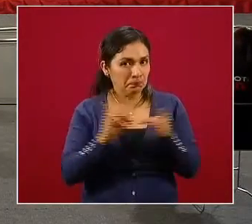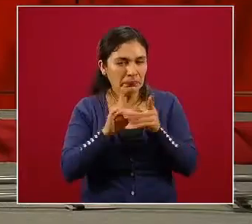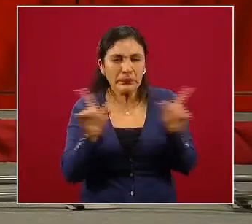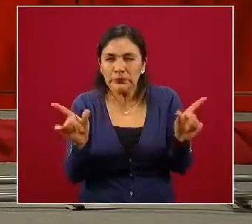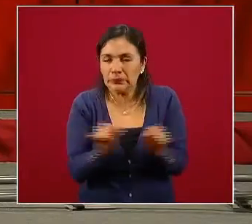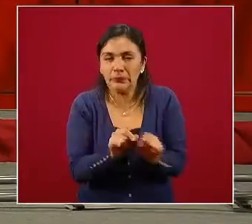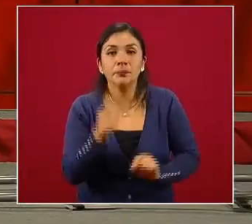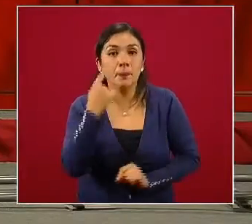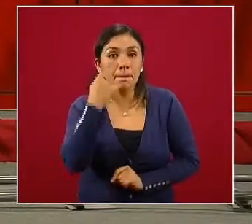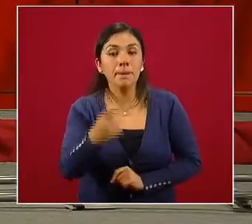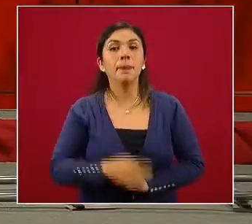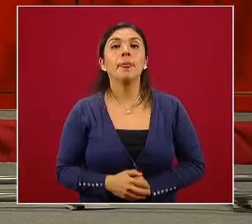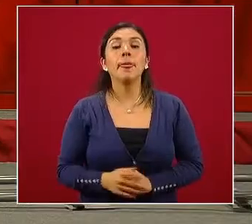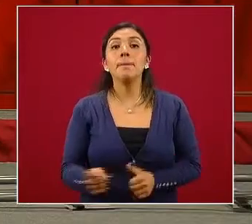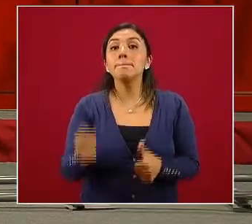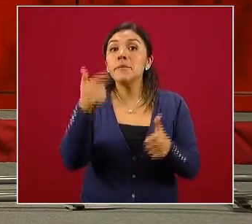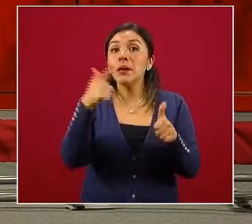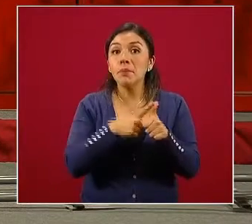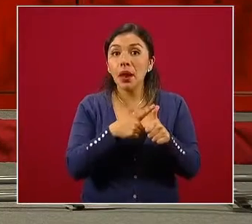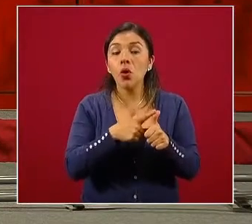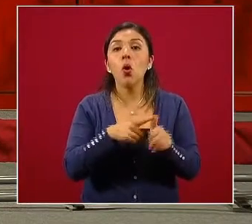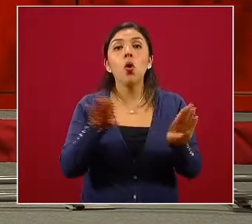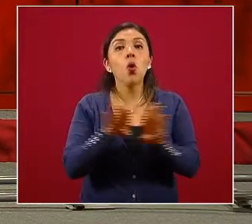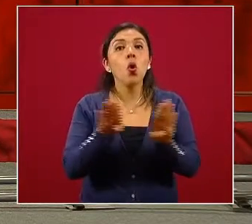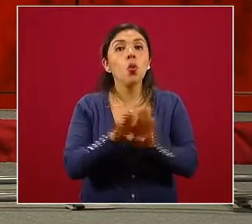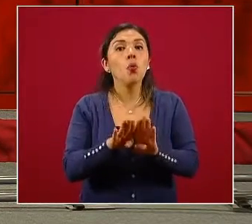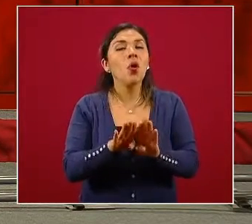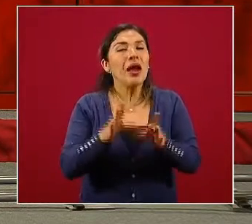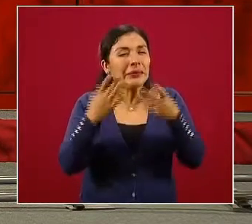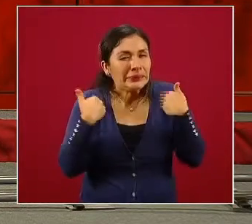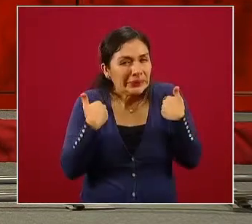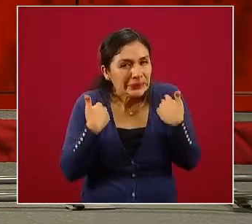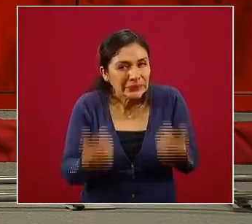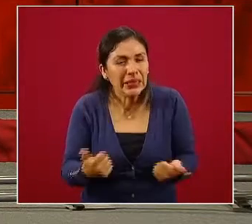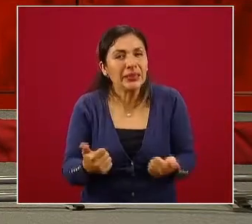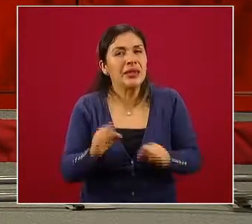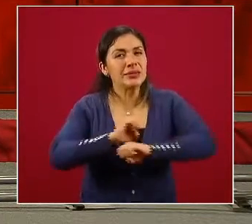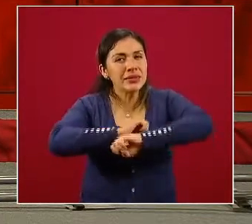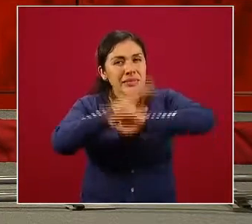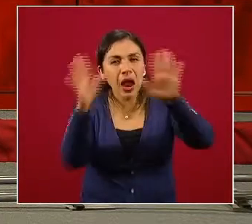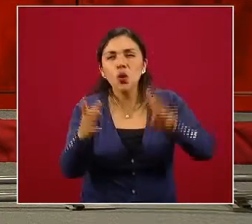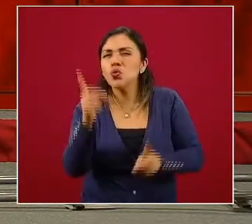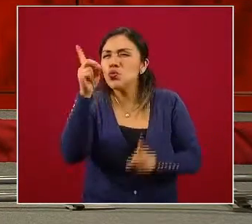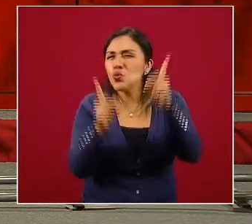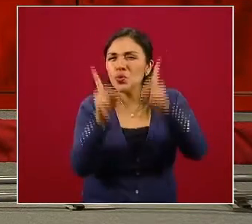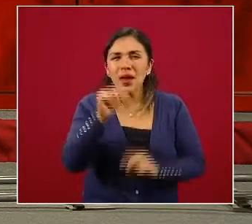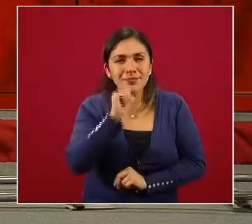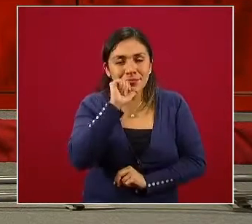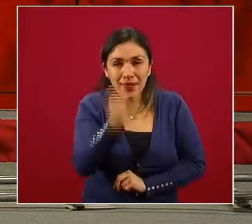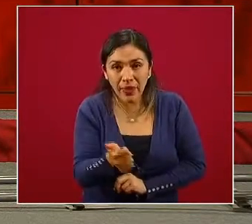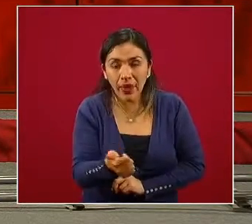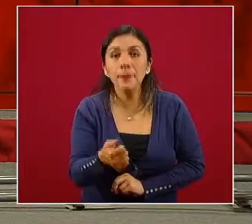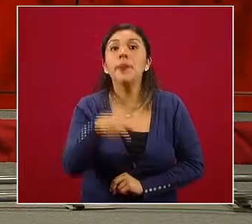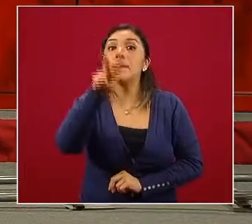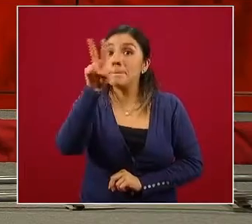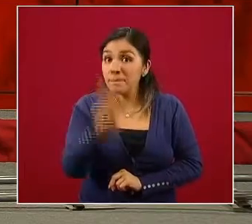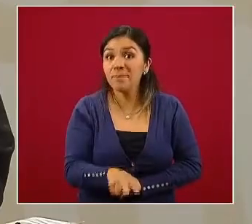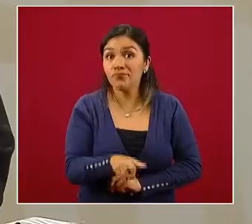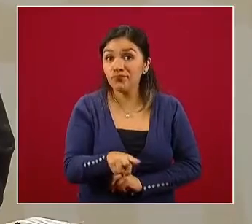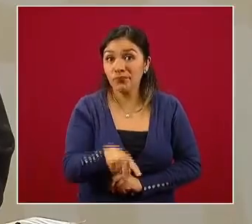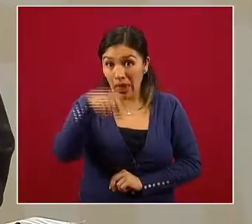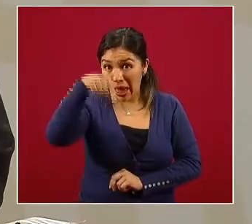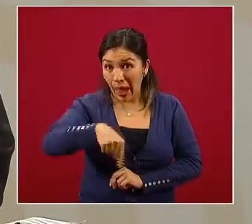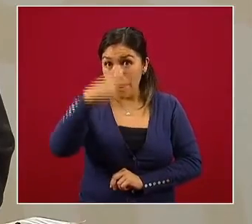breve. Primero, para dejar completamente claro, sin ambigüedad alguna, que efectivamente